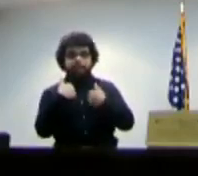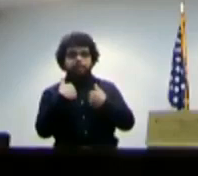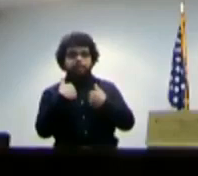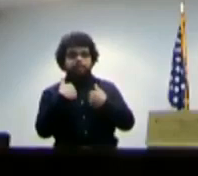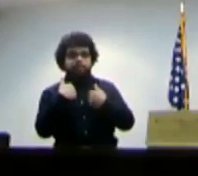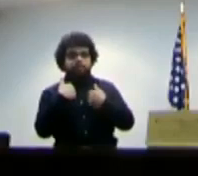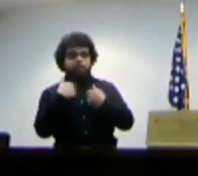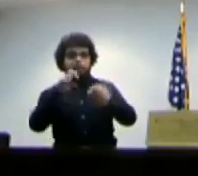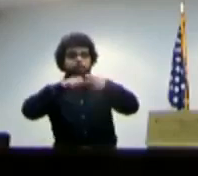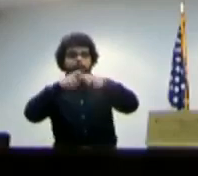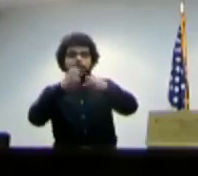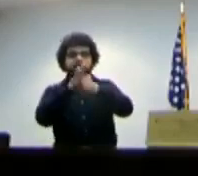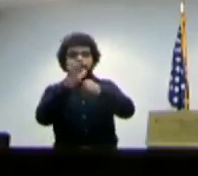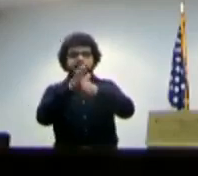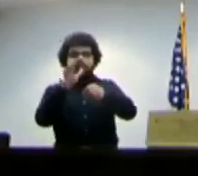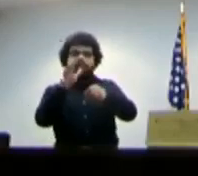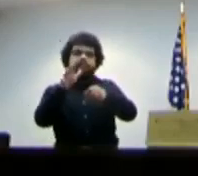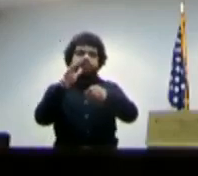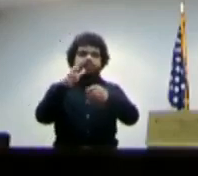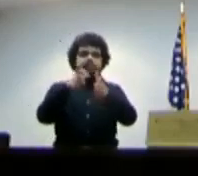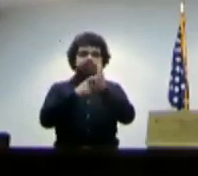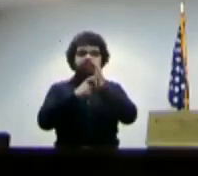Sí. El 30...